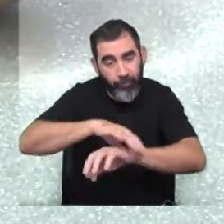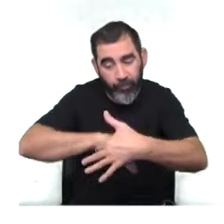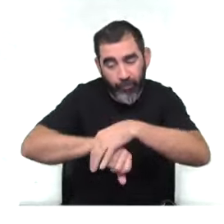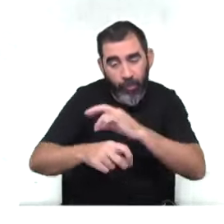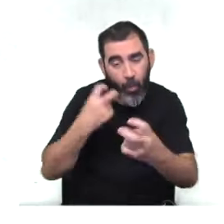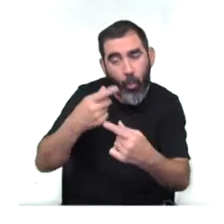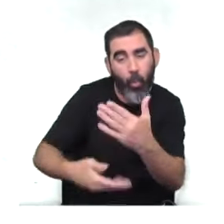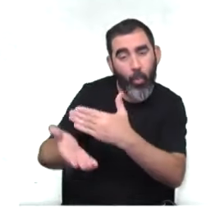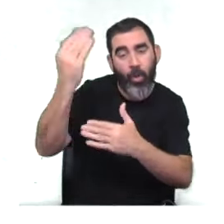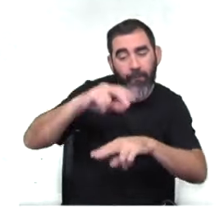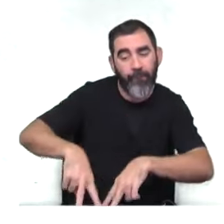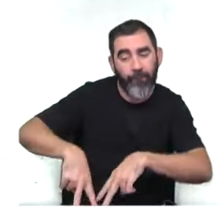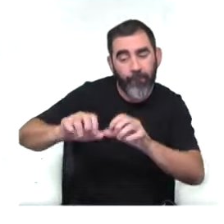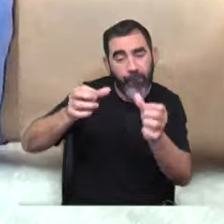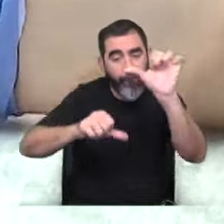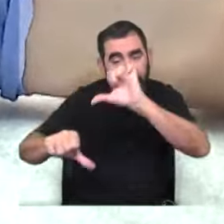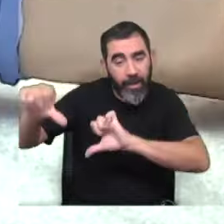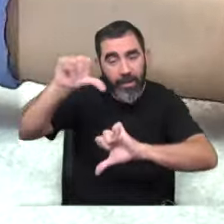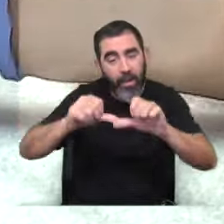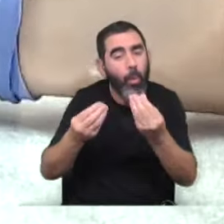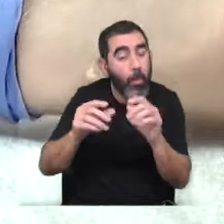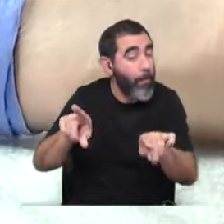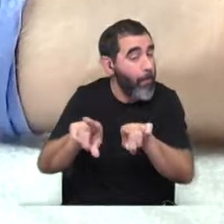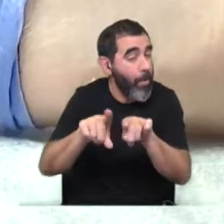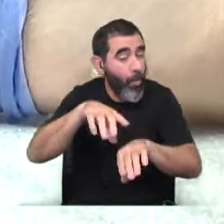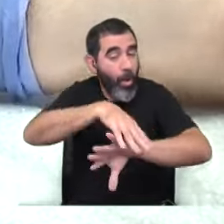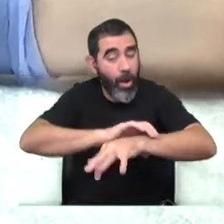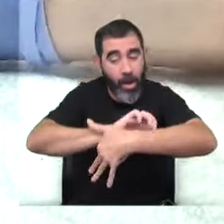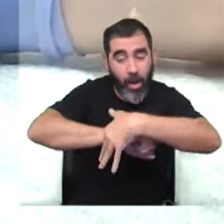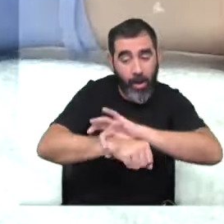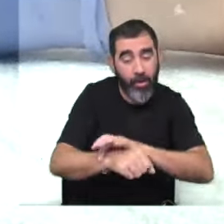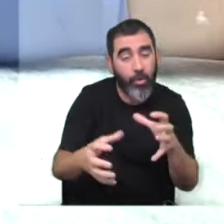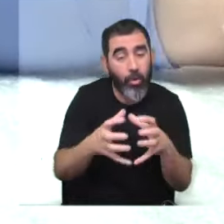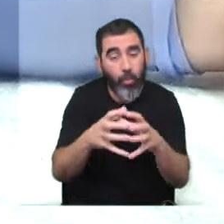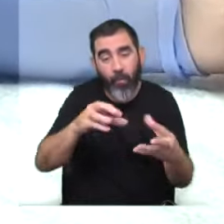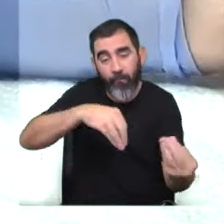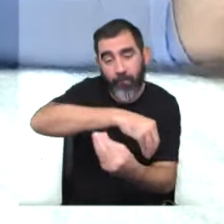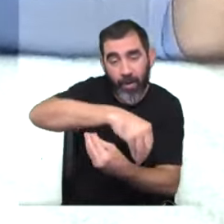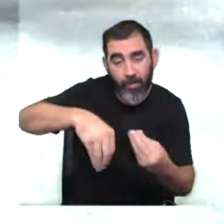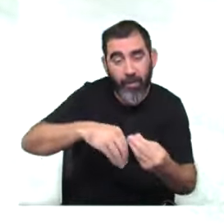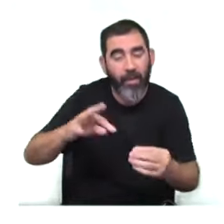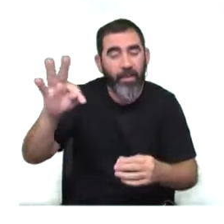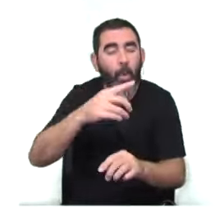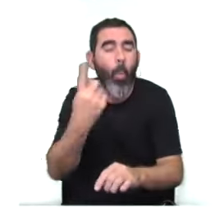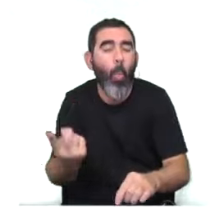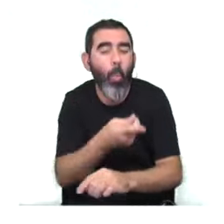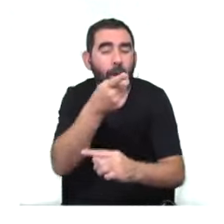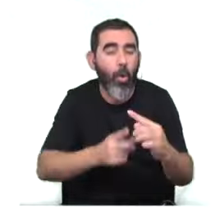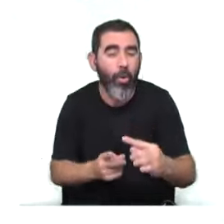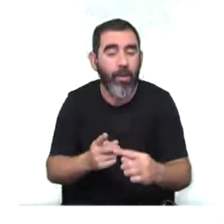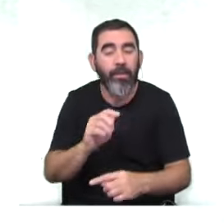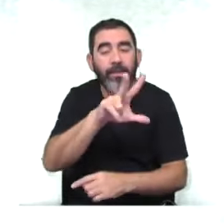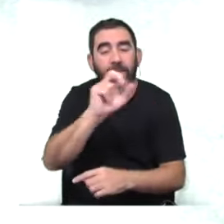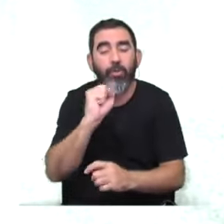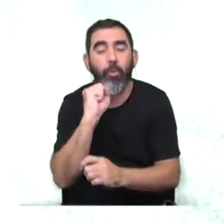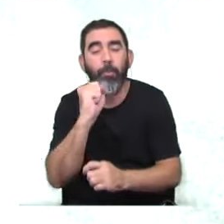del pasado e investigar en el laboratorio como hacen los arqueólogos trabajando en equipo familiar. El taller dura una hora y media, tiene un costo de